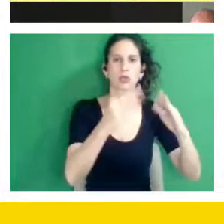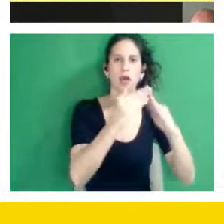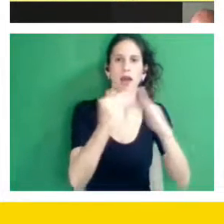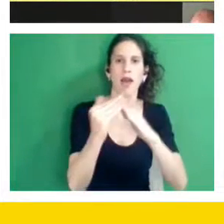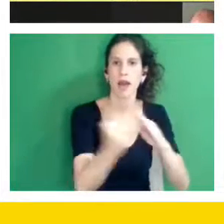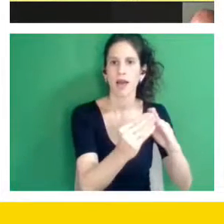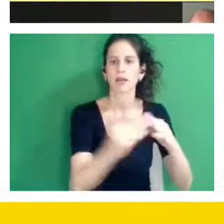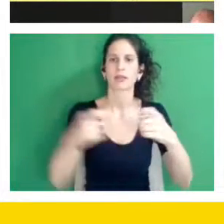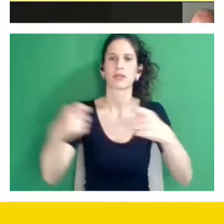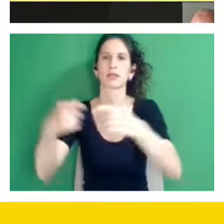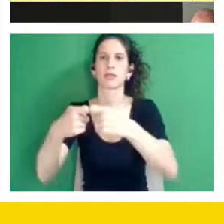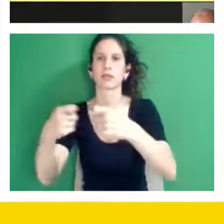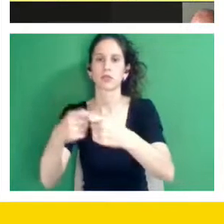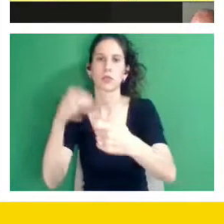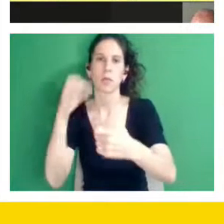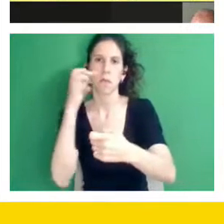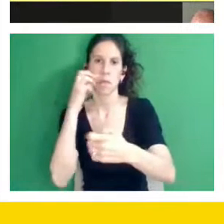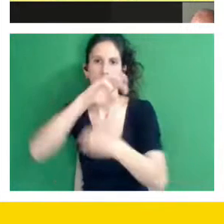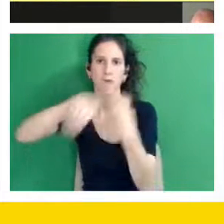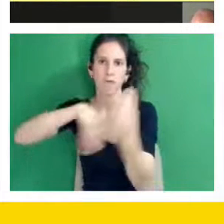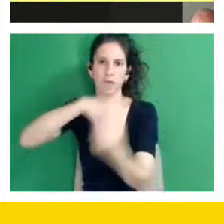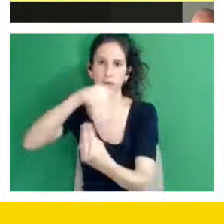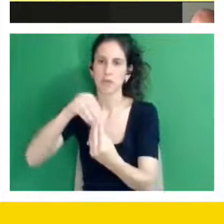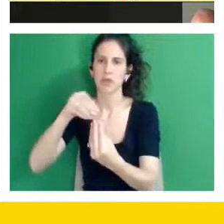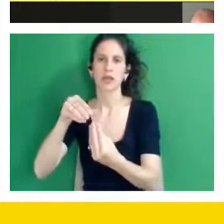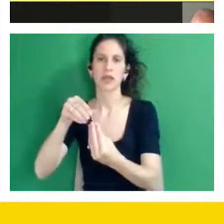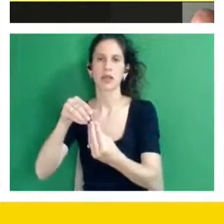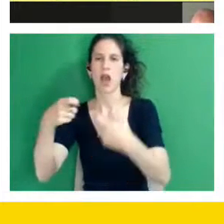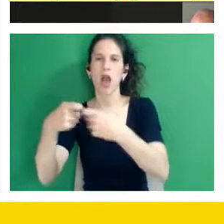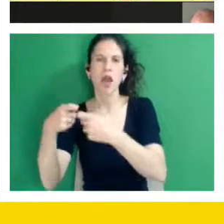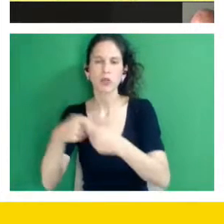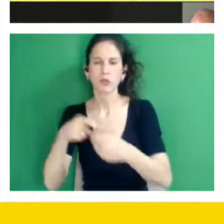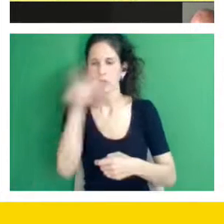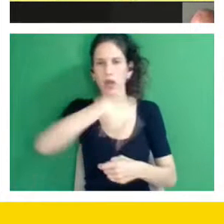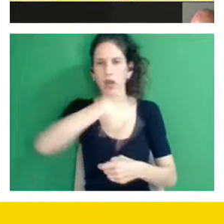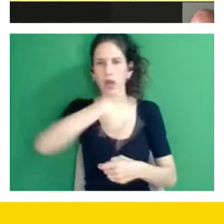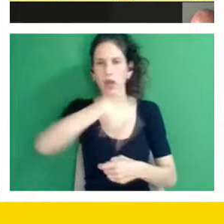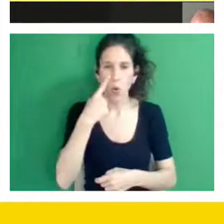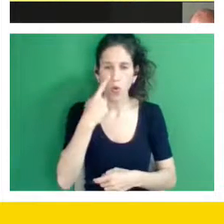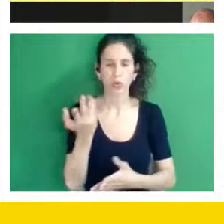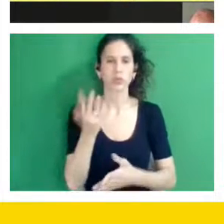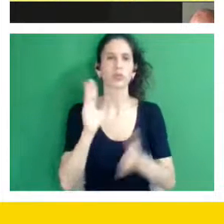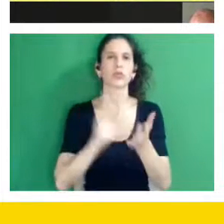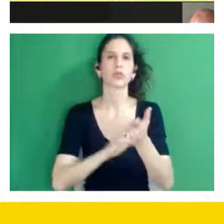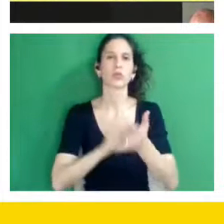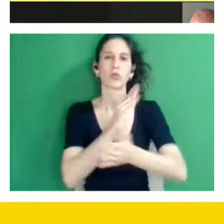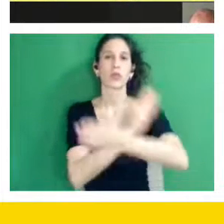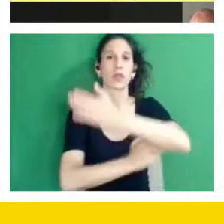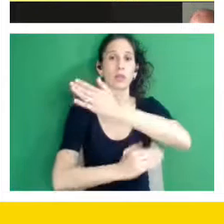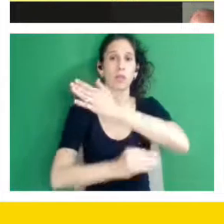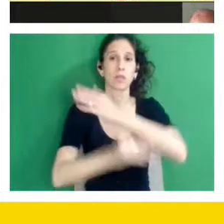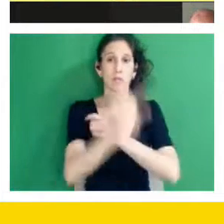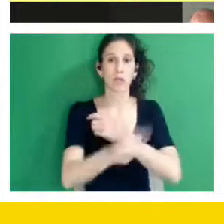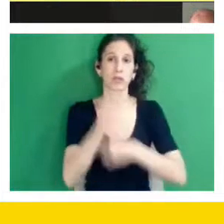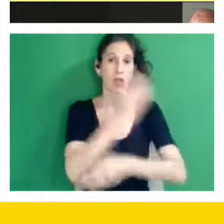familia, que saben dónde se encuentran las personas con discapacidad en su jurisdicción para poder censarlas.